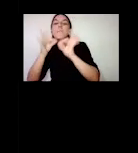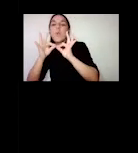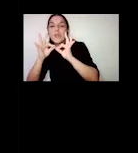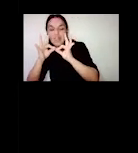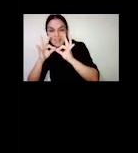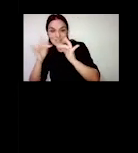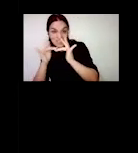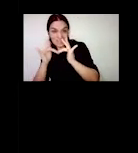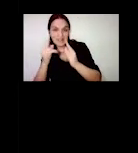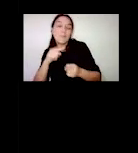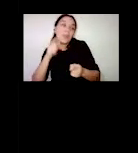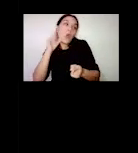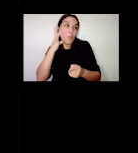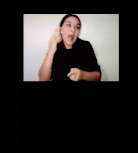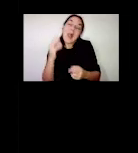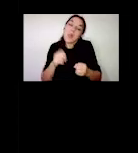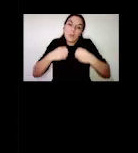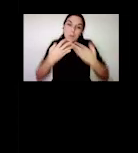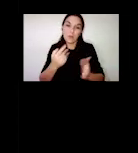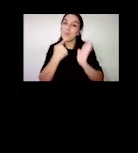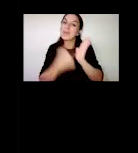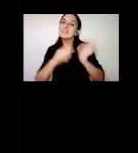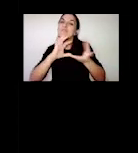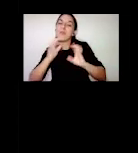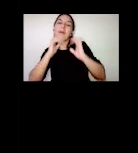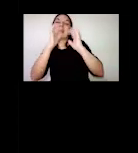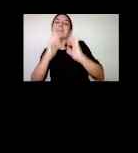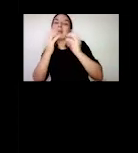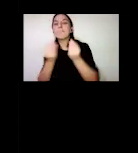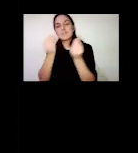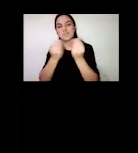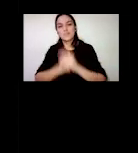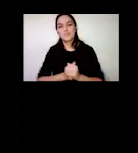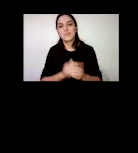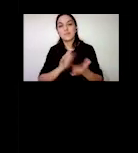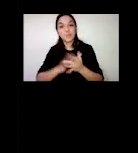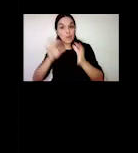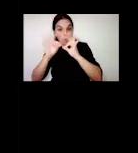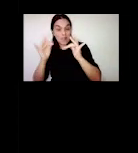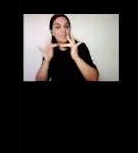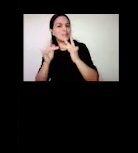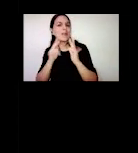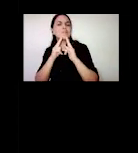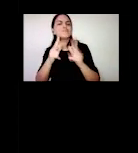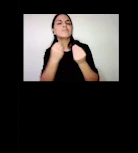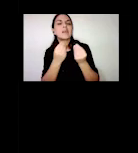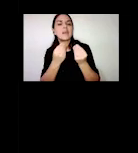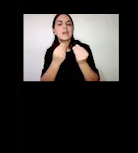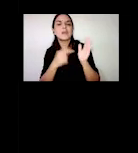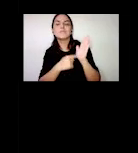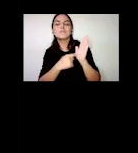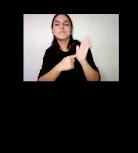gran adelanto, porque ya nos dice cómo tratarlos. ¿Y qué nos dice de las monedas digitales? Los asimila a